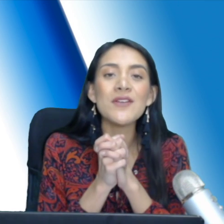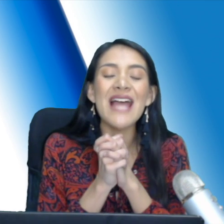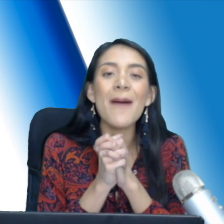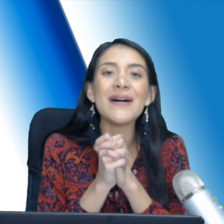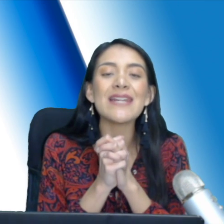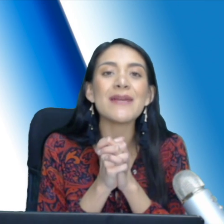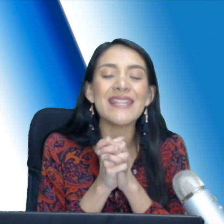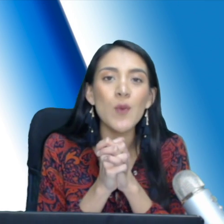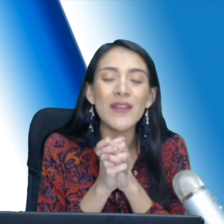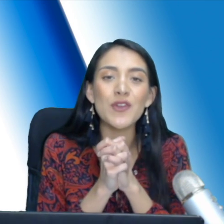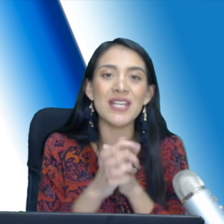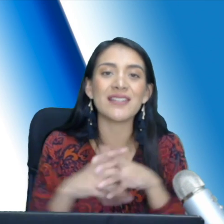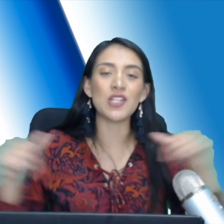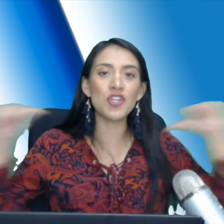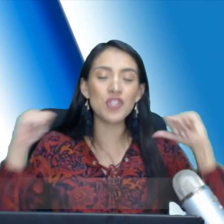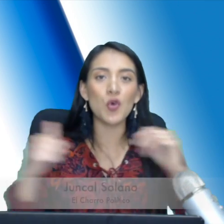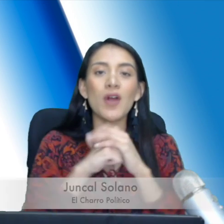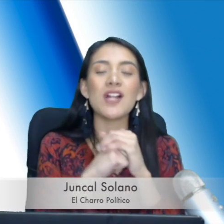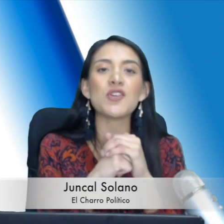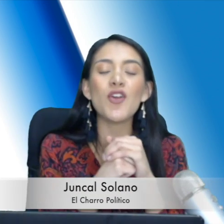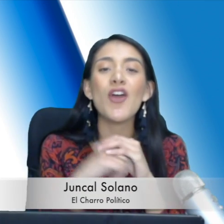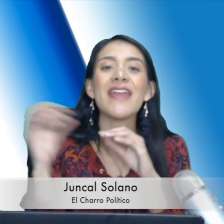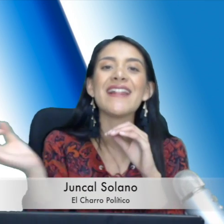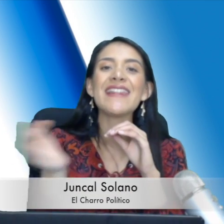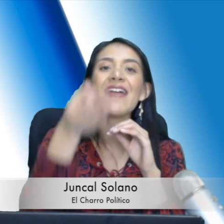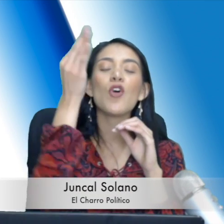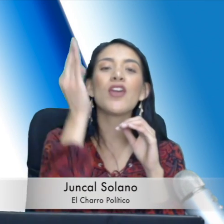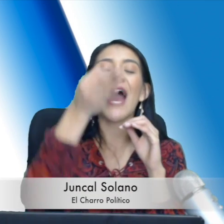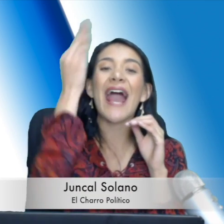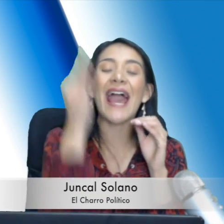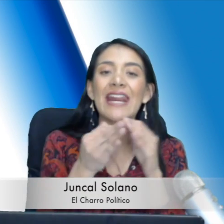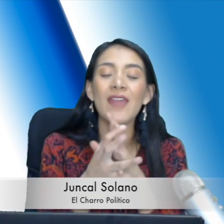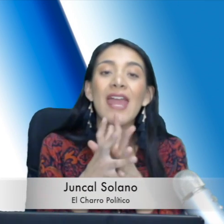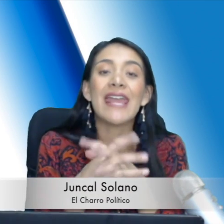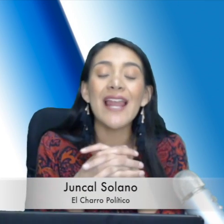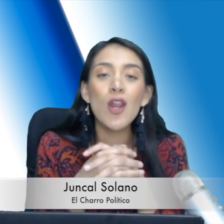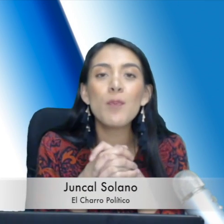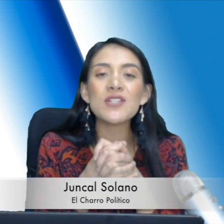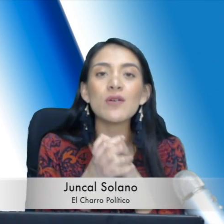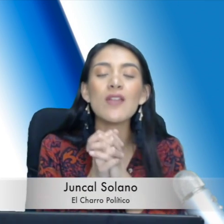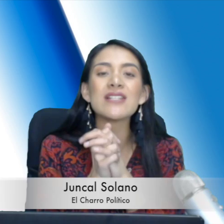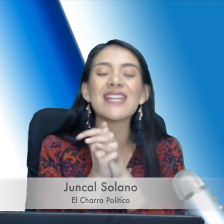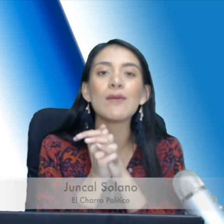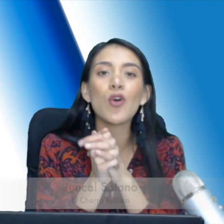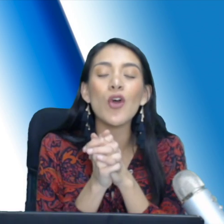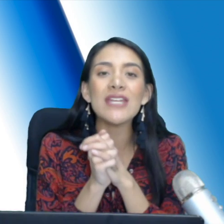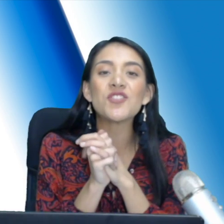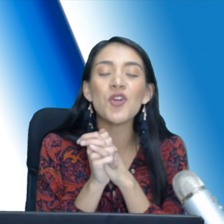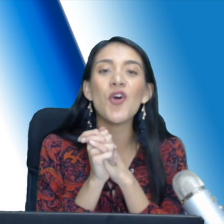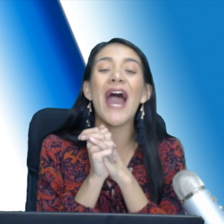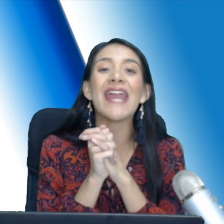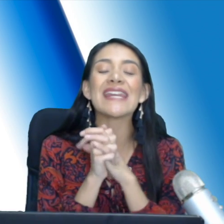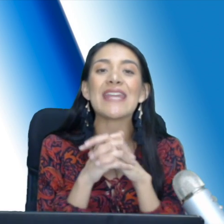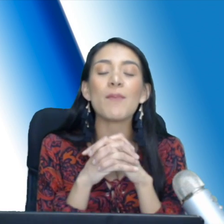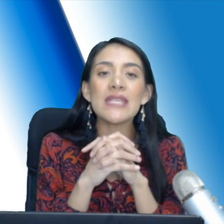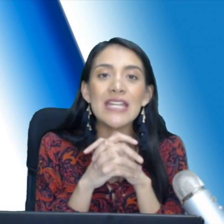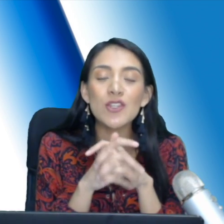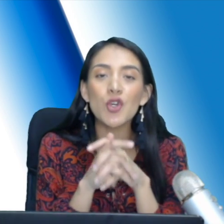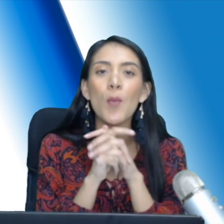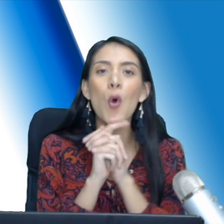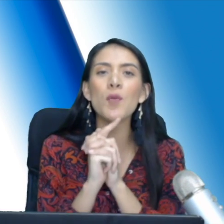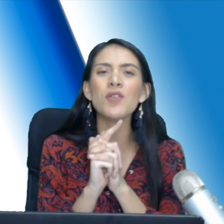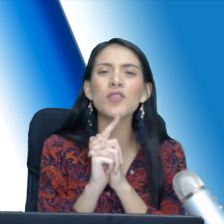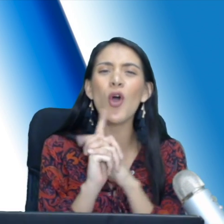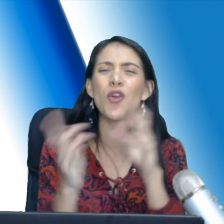Hola amigos, bienvenidos a Patria 24/7. Yo soy Juncal Solano y el día de hoy agárrate, que López Obrador se equivocó y troleó a Enrique Peña